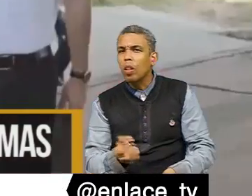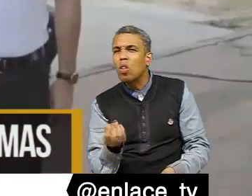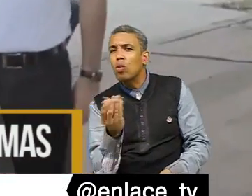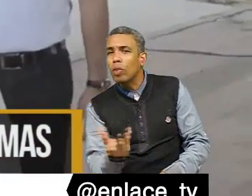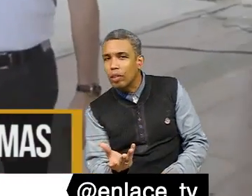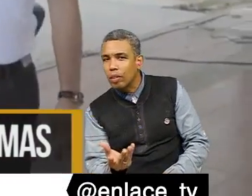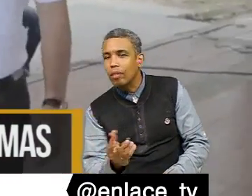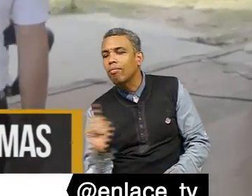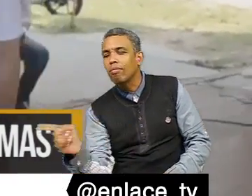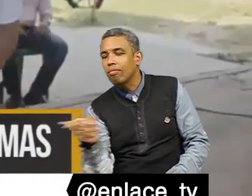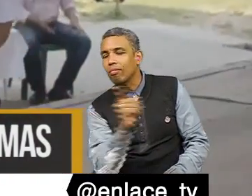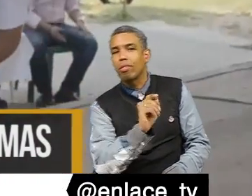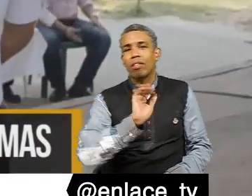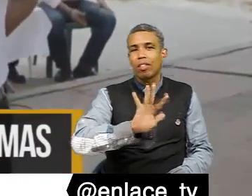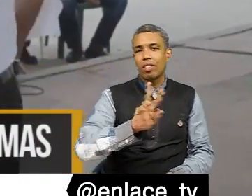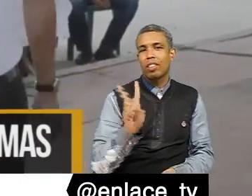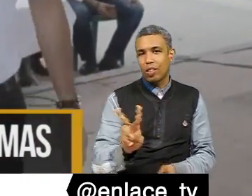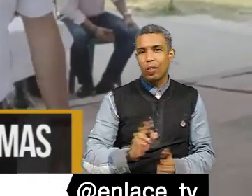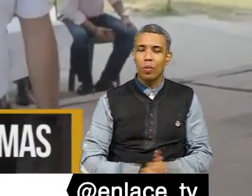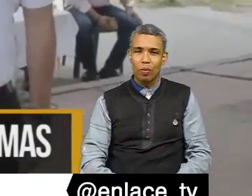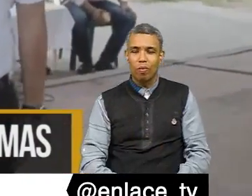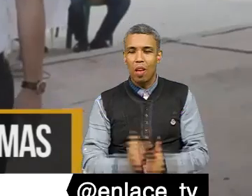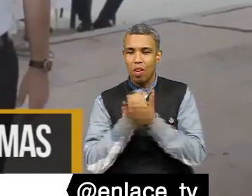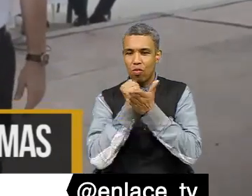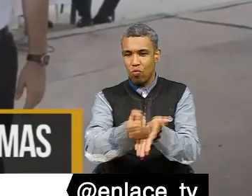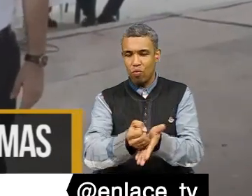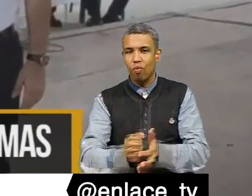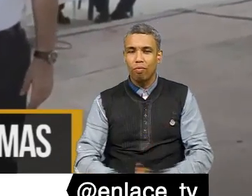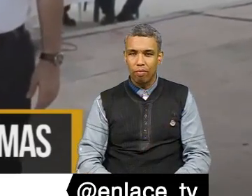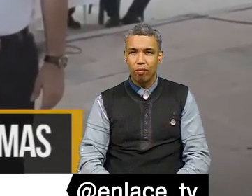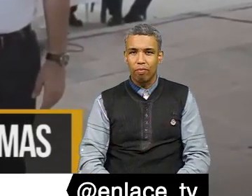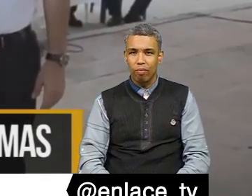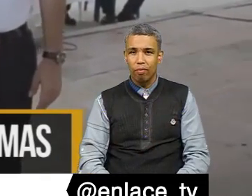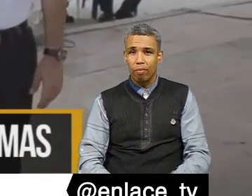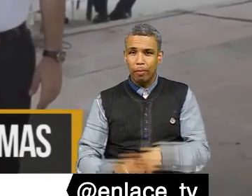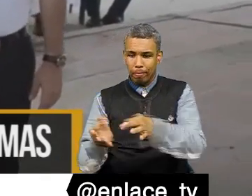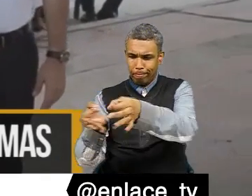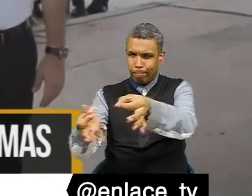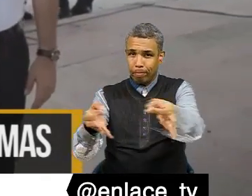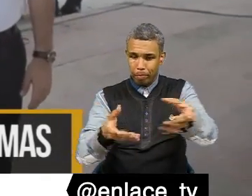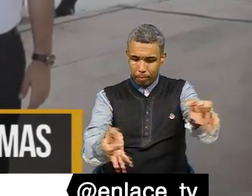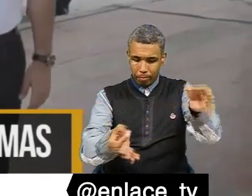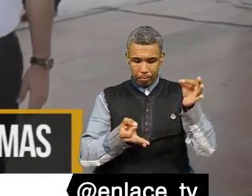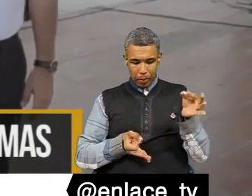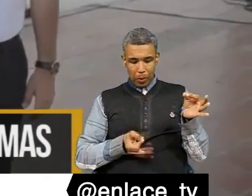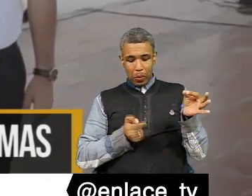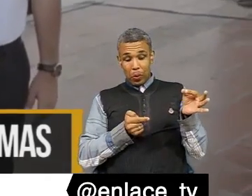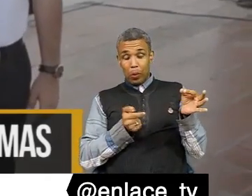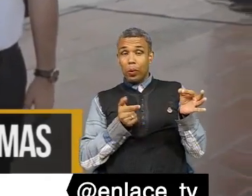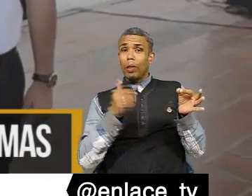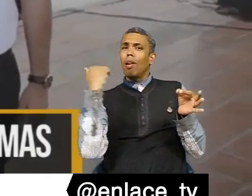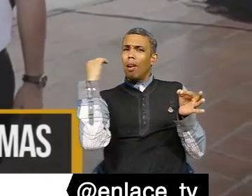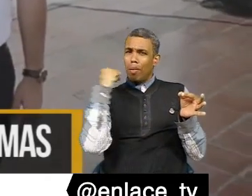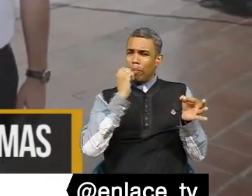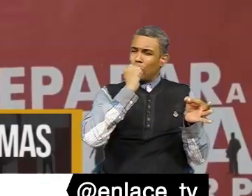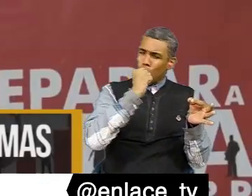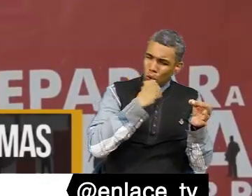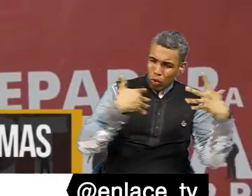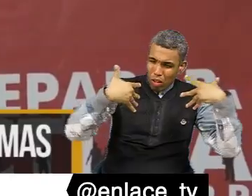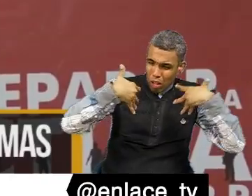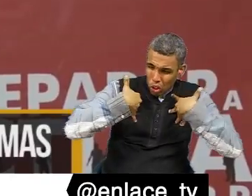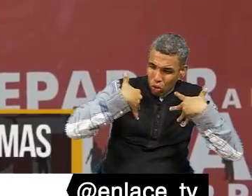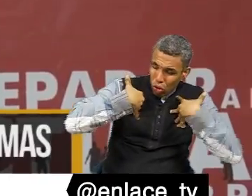víctima del conflicto armado interno por parte del Estado, quienes recibirán los documentos que resarcen de algún modo el daño por causa de la violencia.